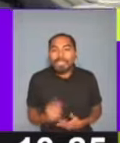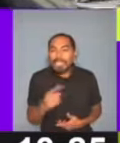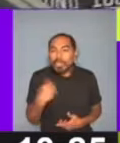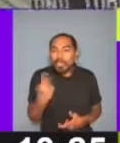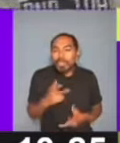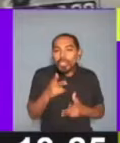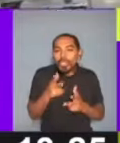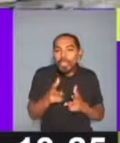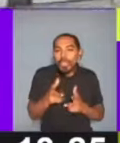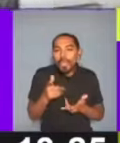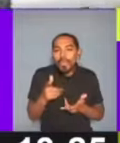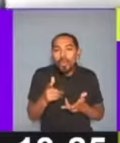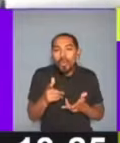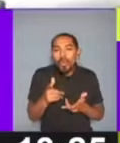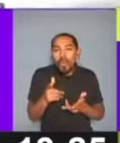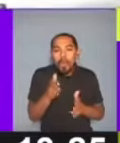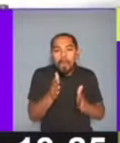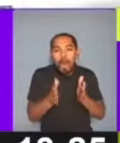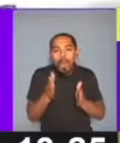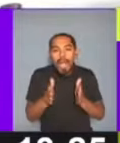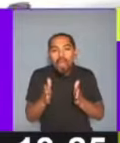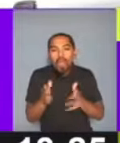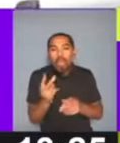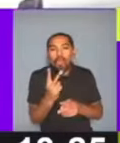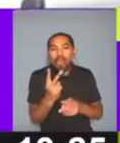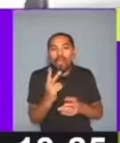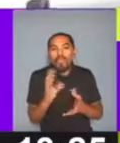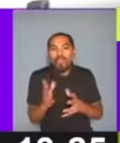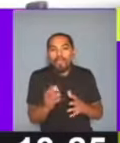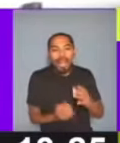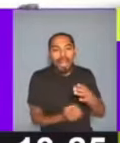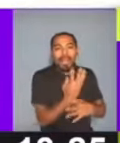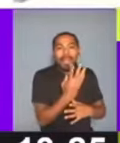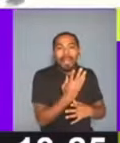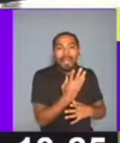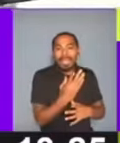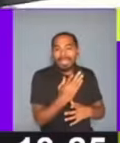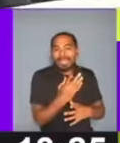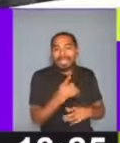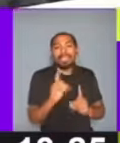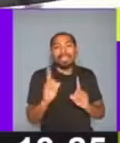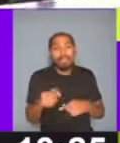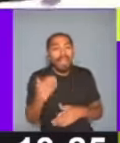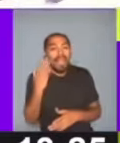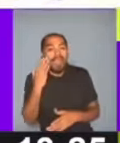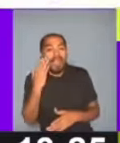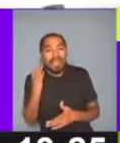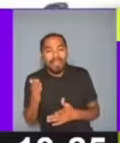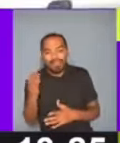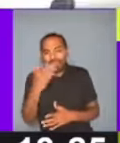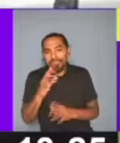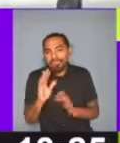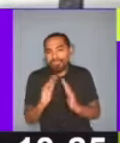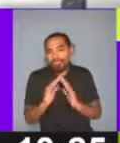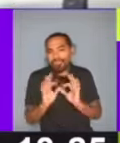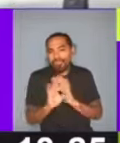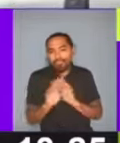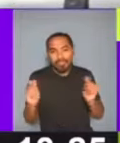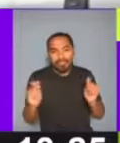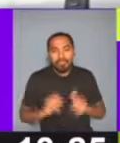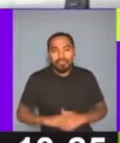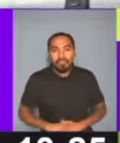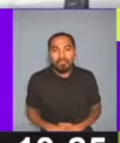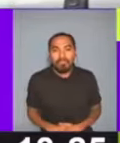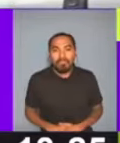que es la ciudad de San Salvador de Jujuy por el cambio de horario que hay, ya que no hay horario corrido. Así que eso es lo que está pasando, por ejemplo, en las zonas